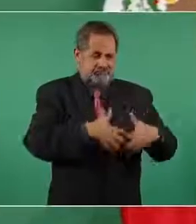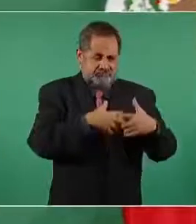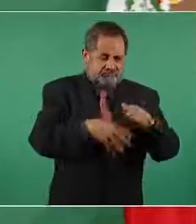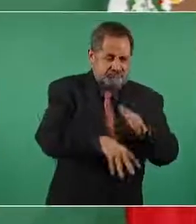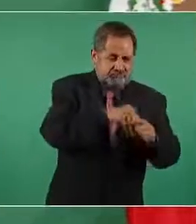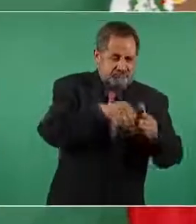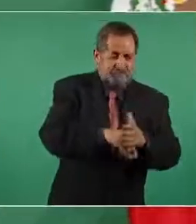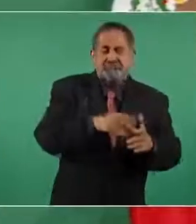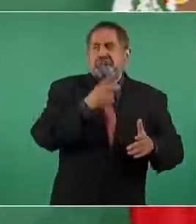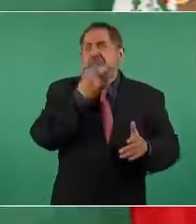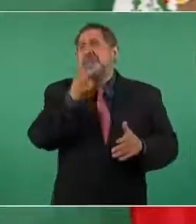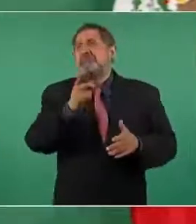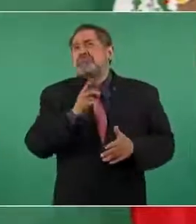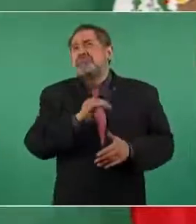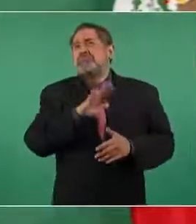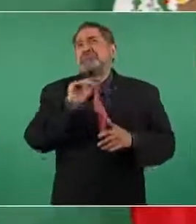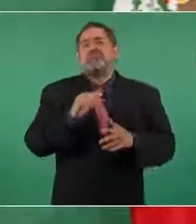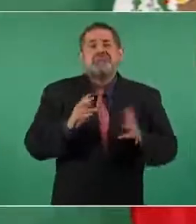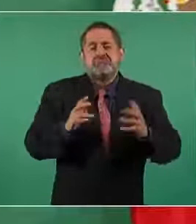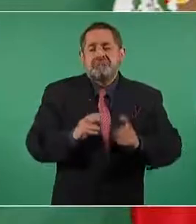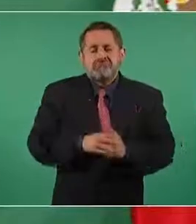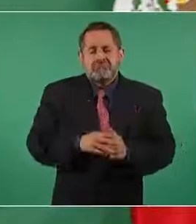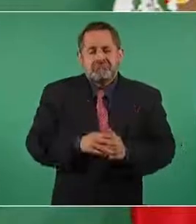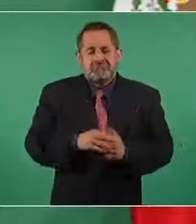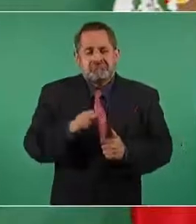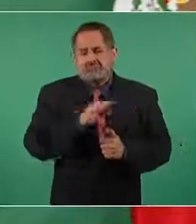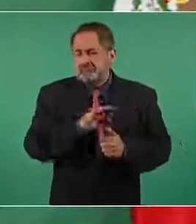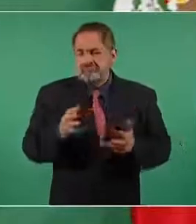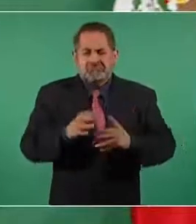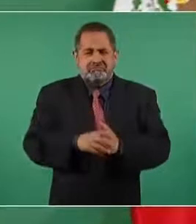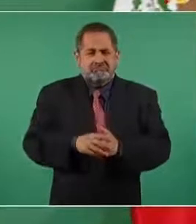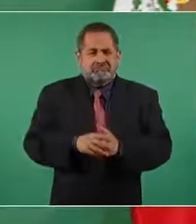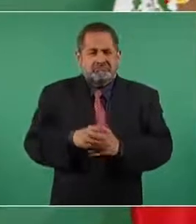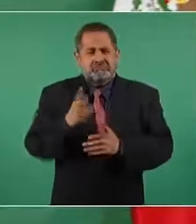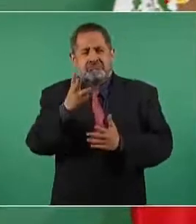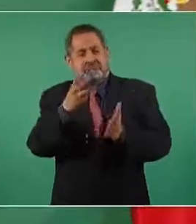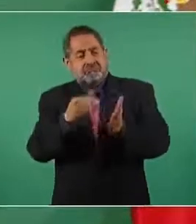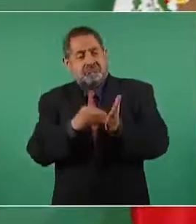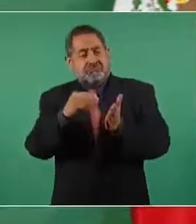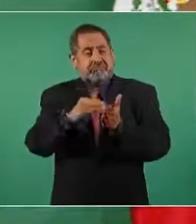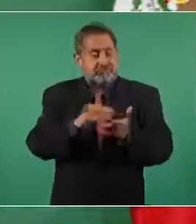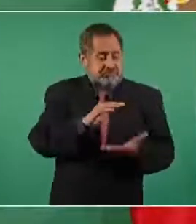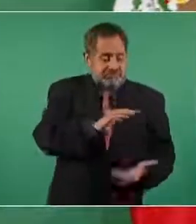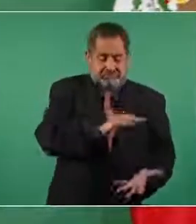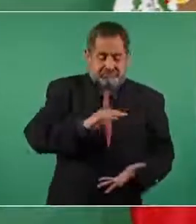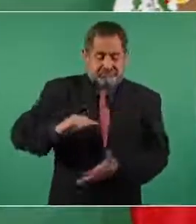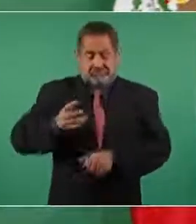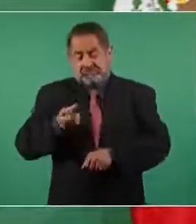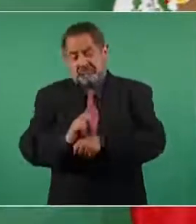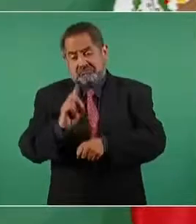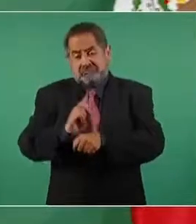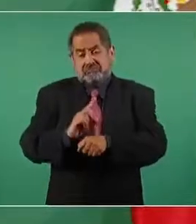para estas fechas estaríamos pues produciendo como 3 millones de barriles diarios.